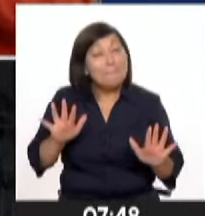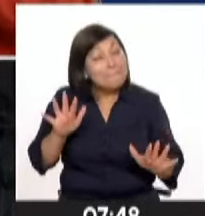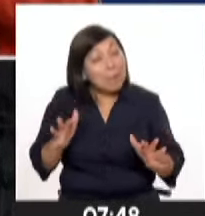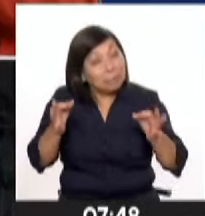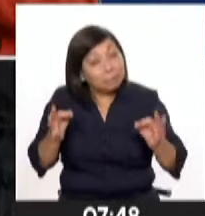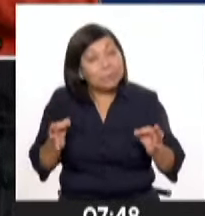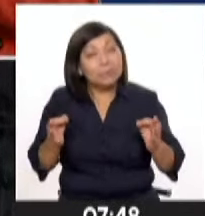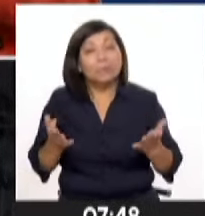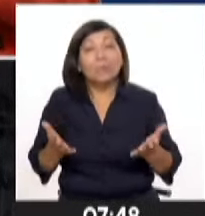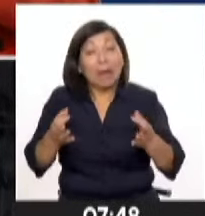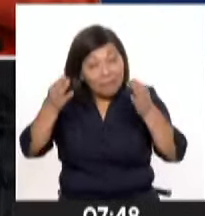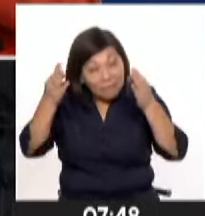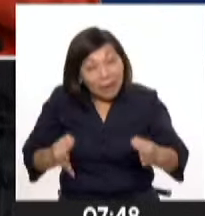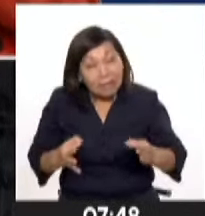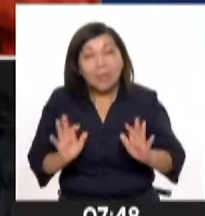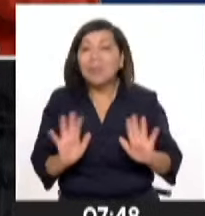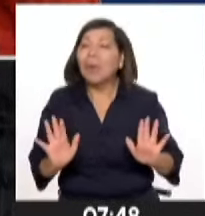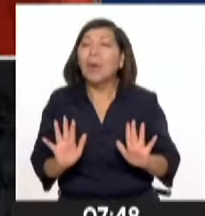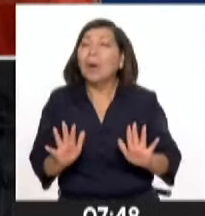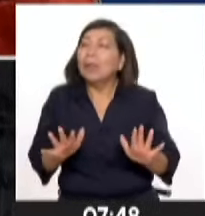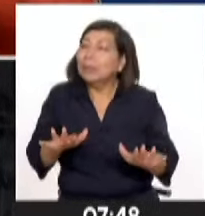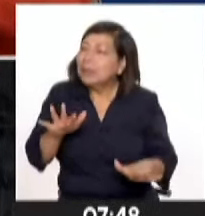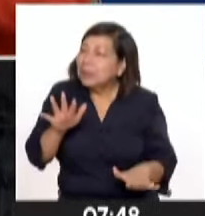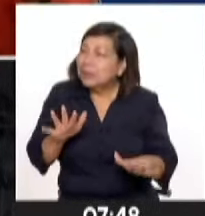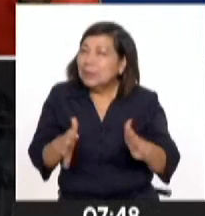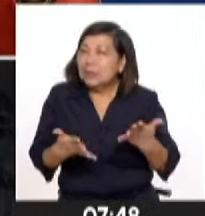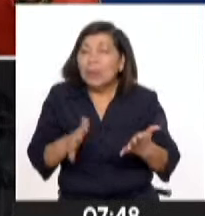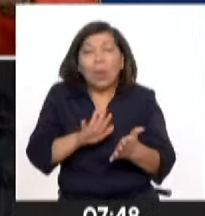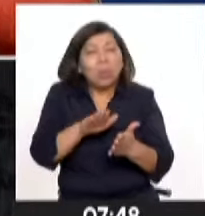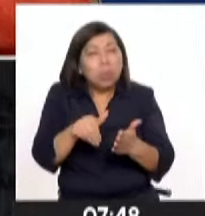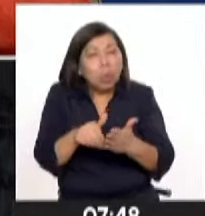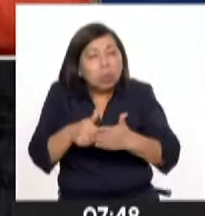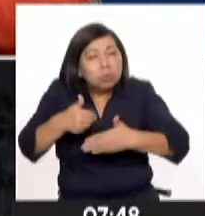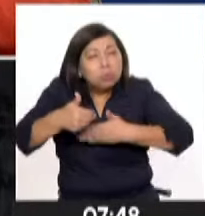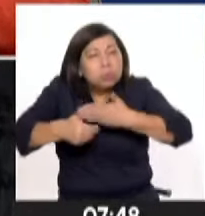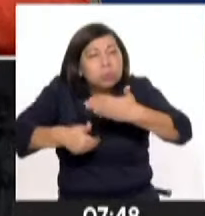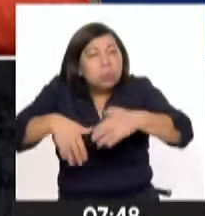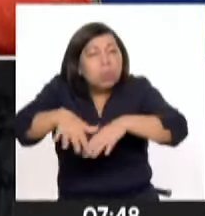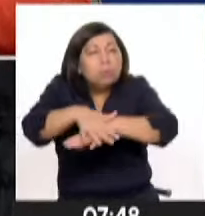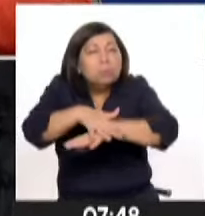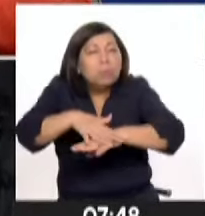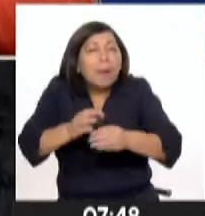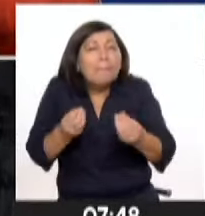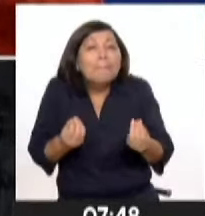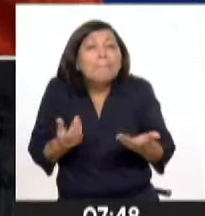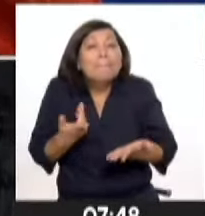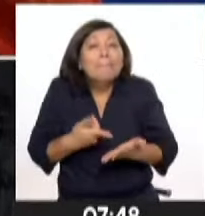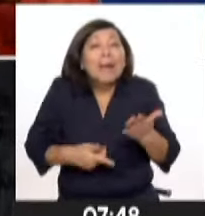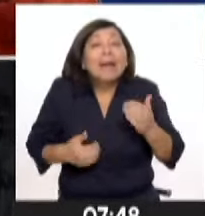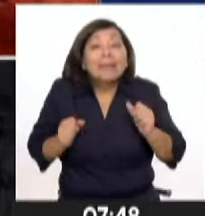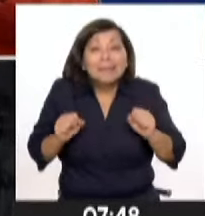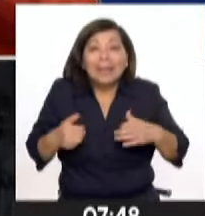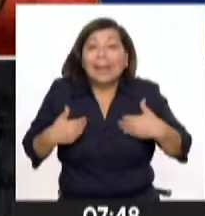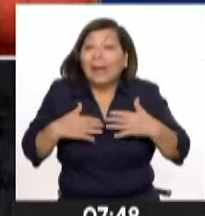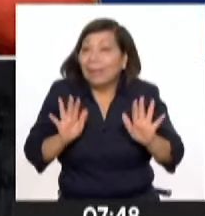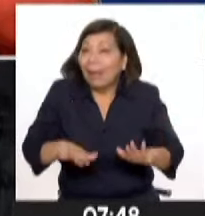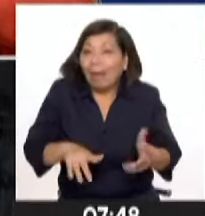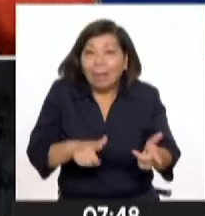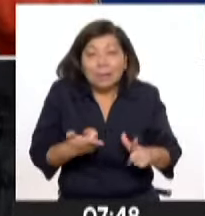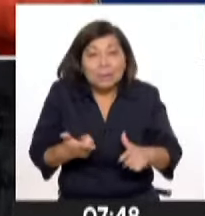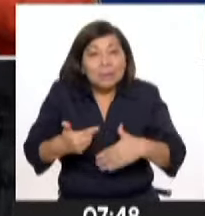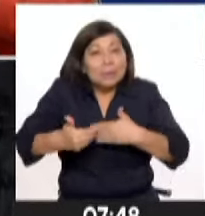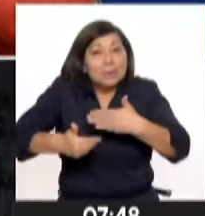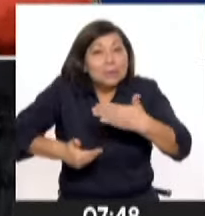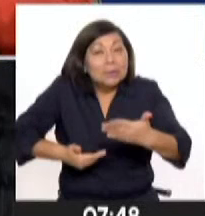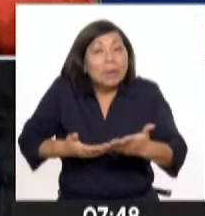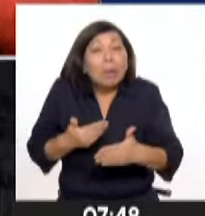aproximadamente, no te puedo dar una fecha exacta, ya estamos realizando todos los procedimientos administrativos que tengamos que tener listos para